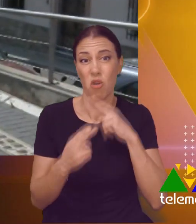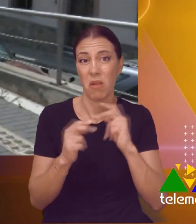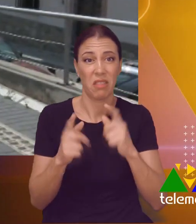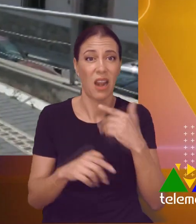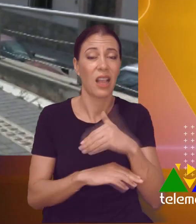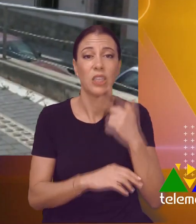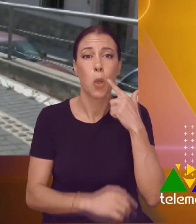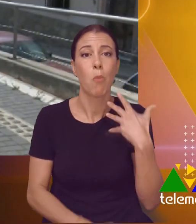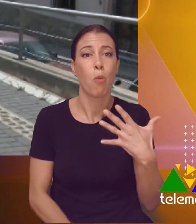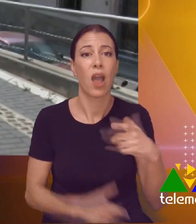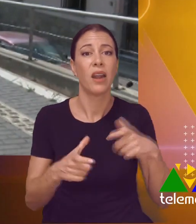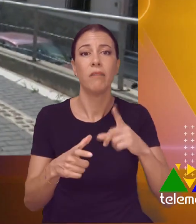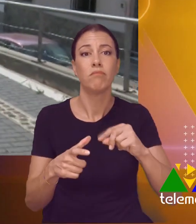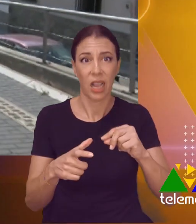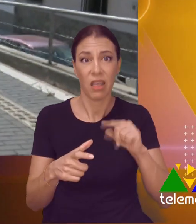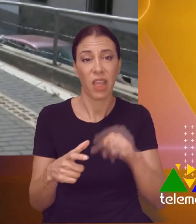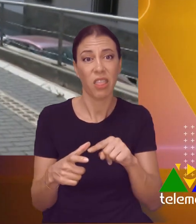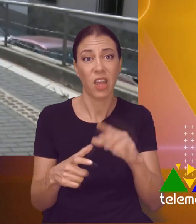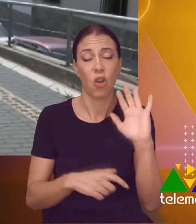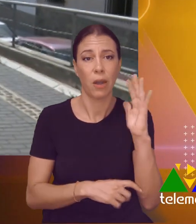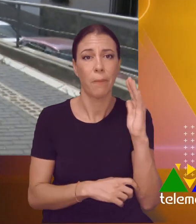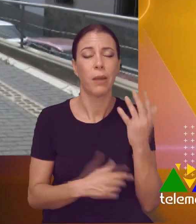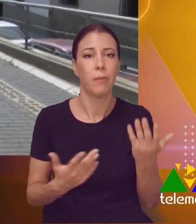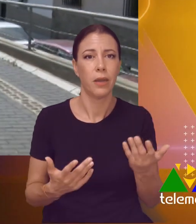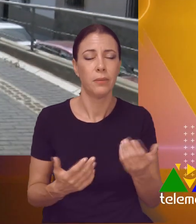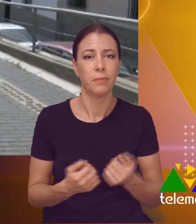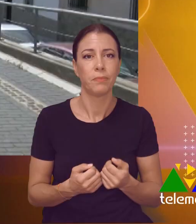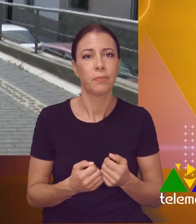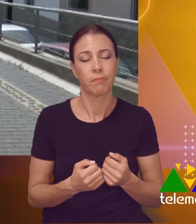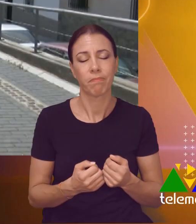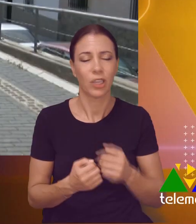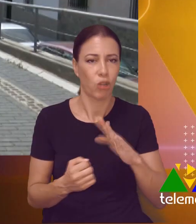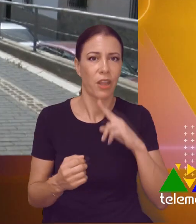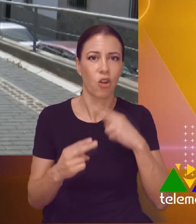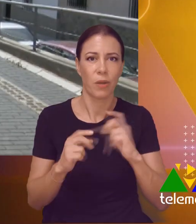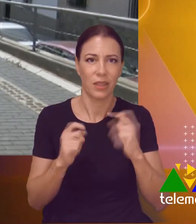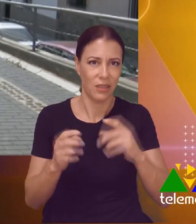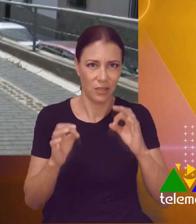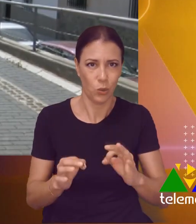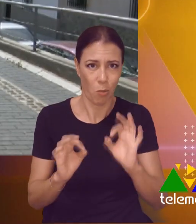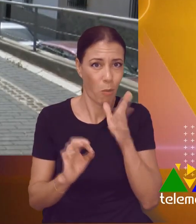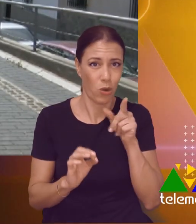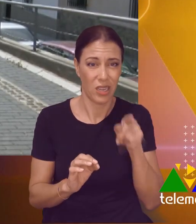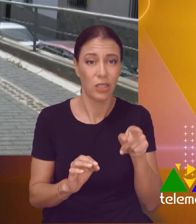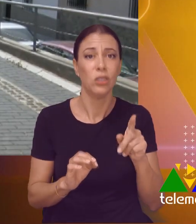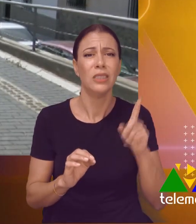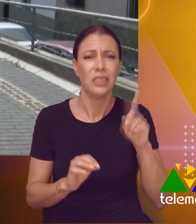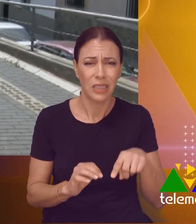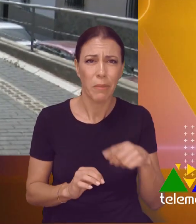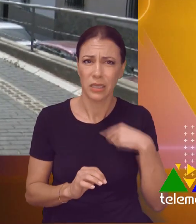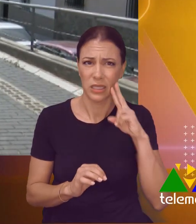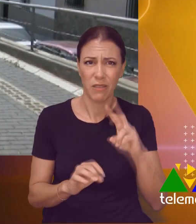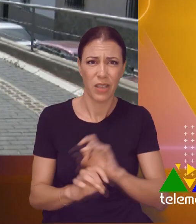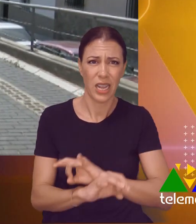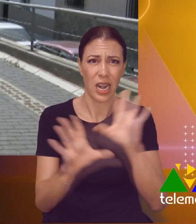pues el nombre de la calle, el nombre popular, cenicero del ingenio de La Palma, pues cenicero de La Palma se ha quedado. Y